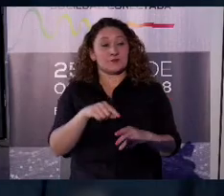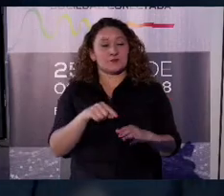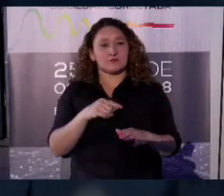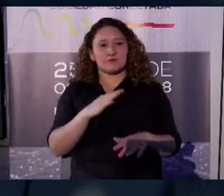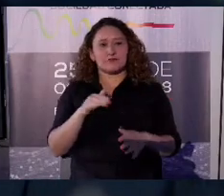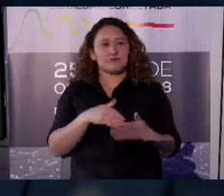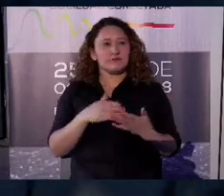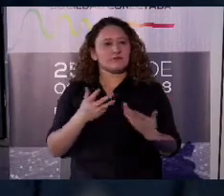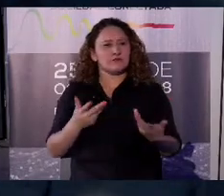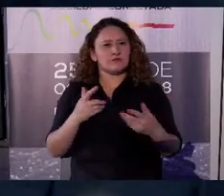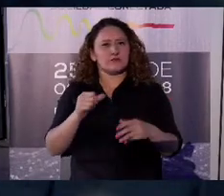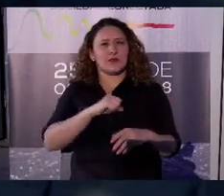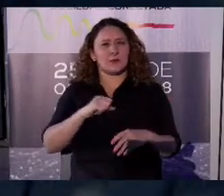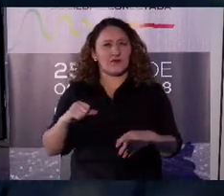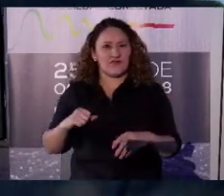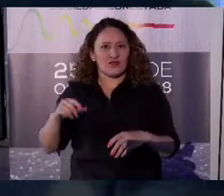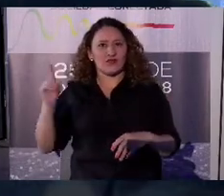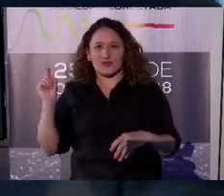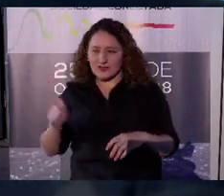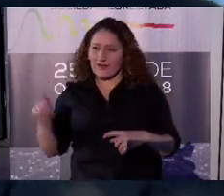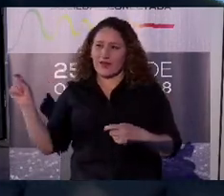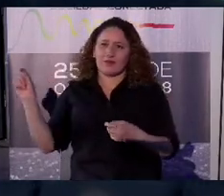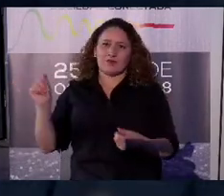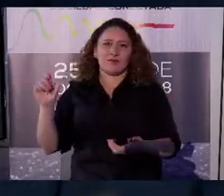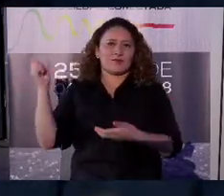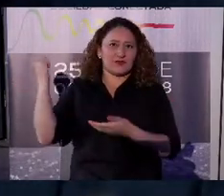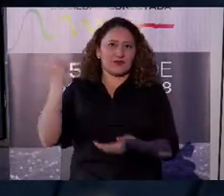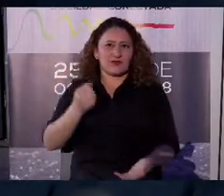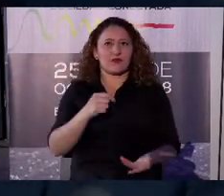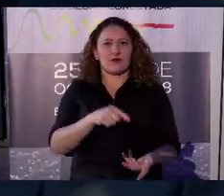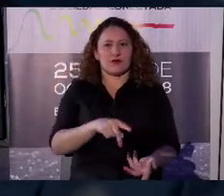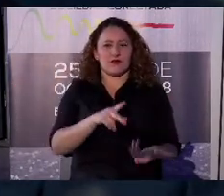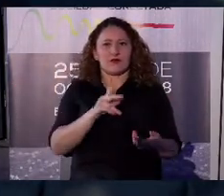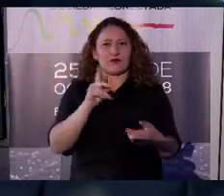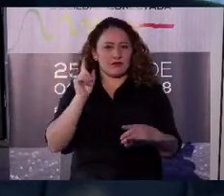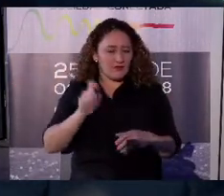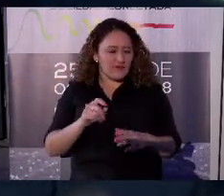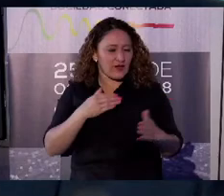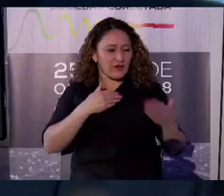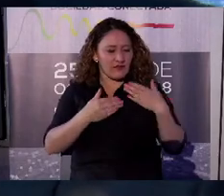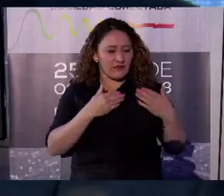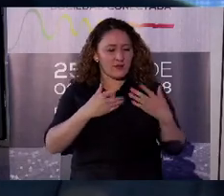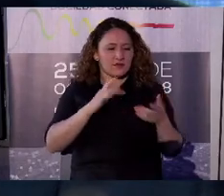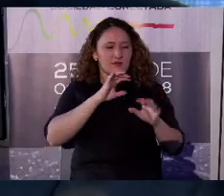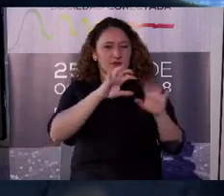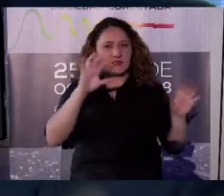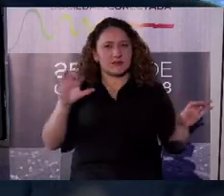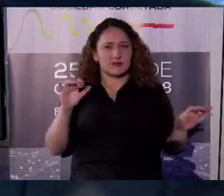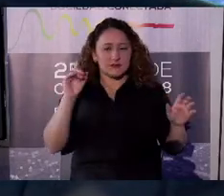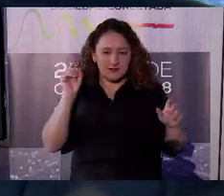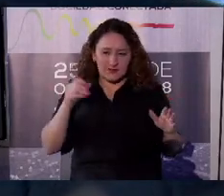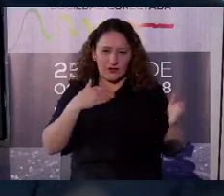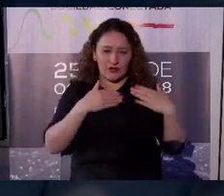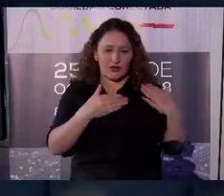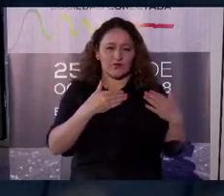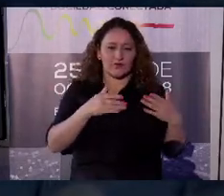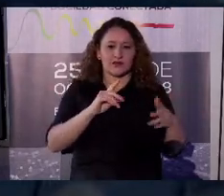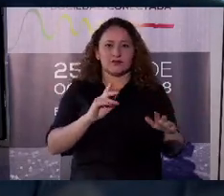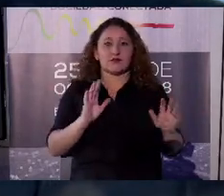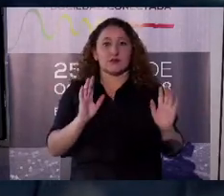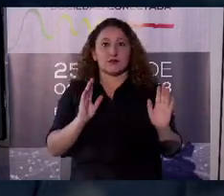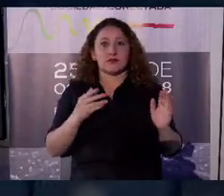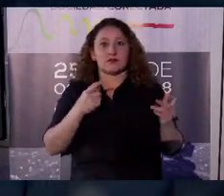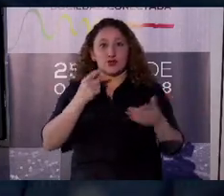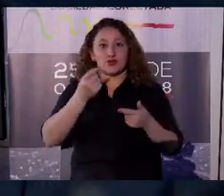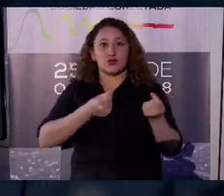hacen los privados tienen que confiar en los países y en las economías para que esas inversiones se puedan materializar. Segundo